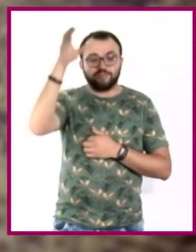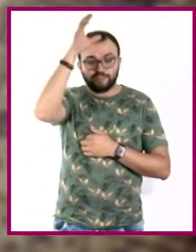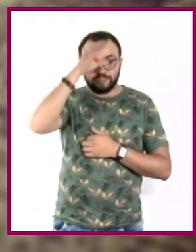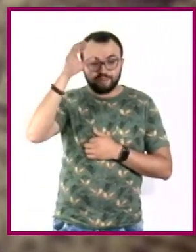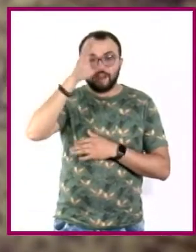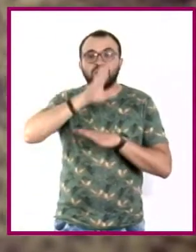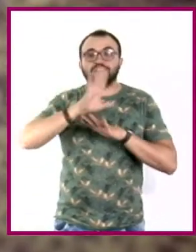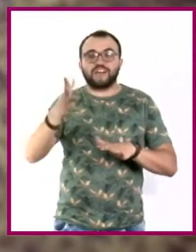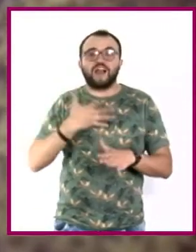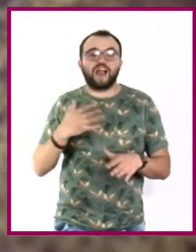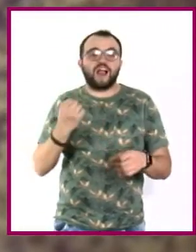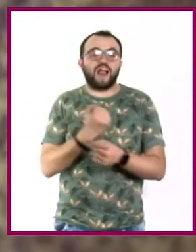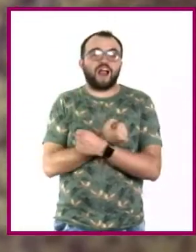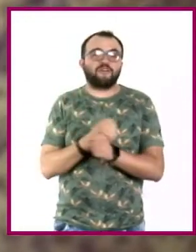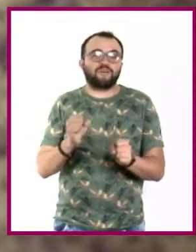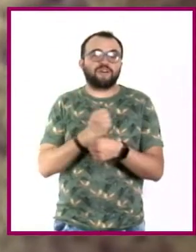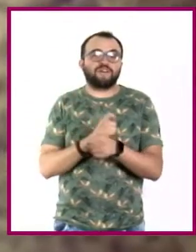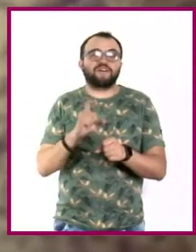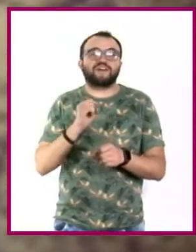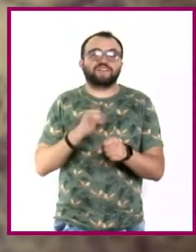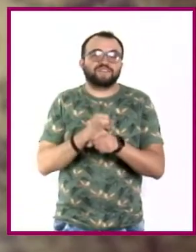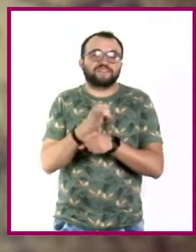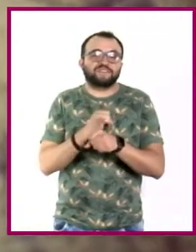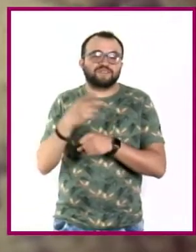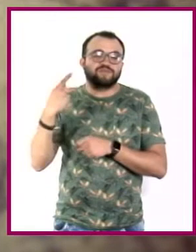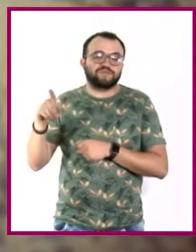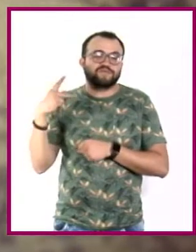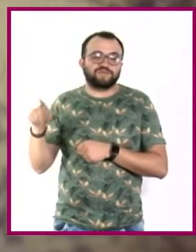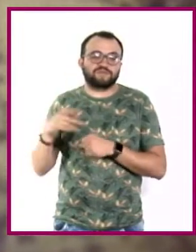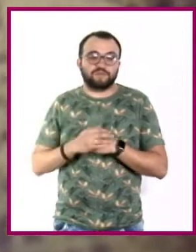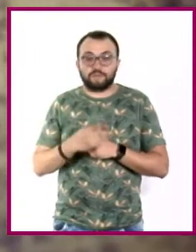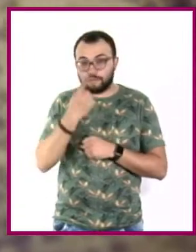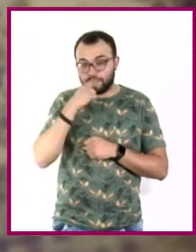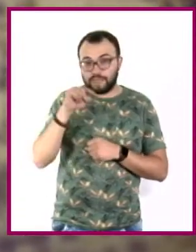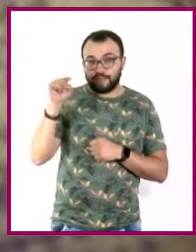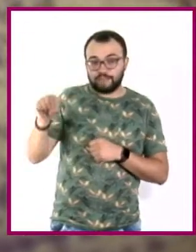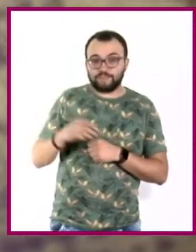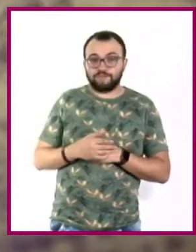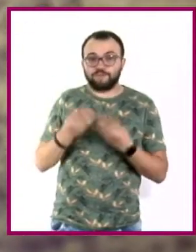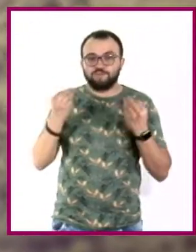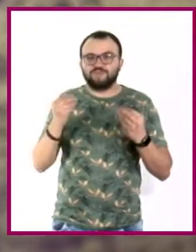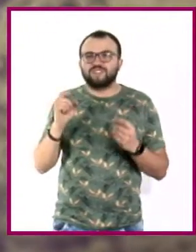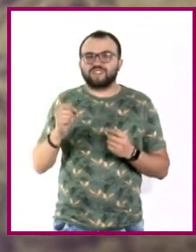ya estaba aburrido de las investigaciones de su área. Para él, muchas de las